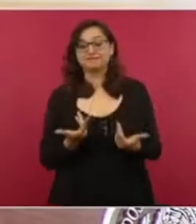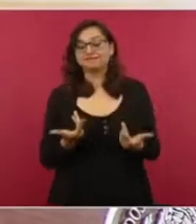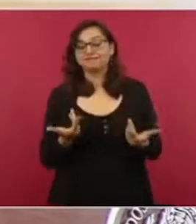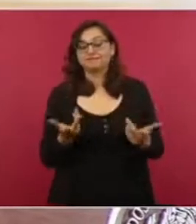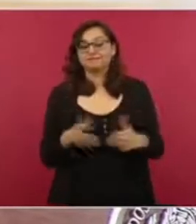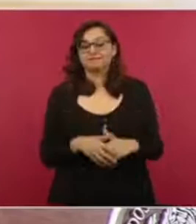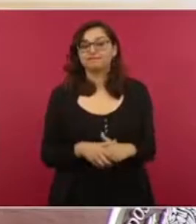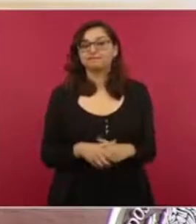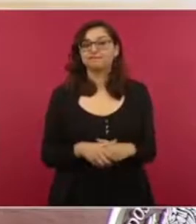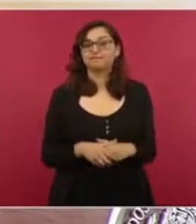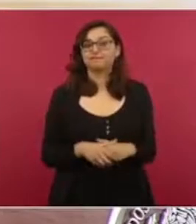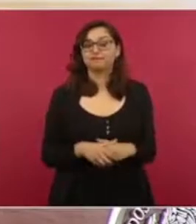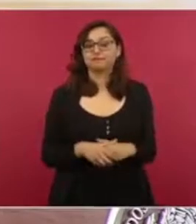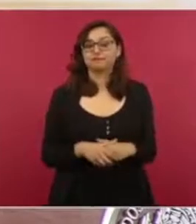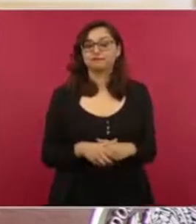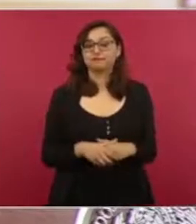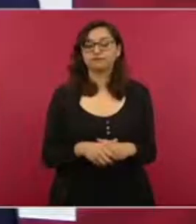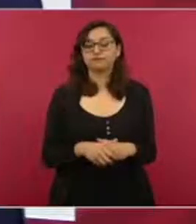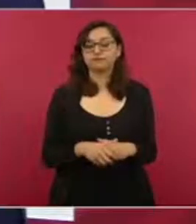No tienen